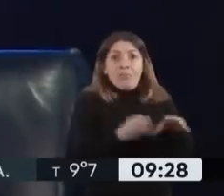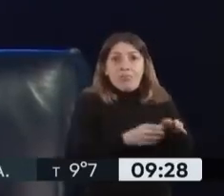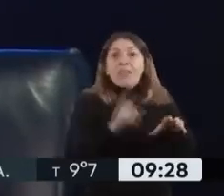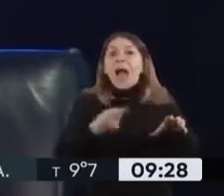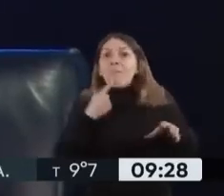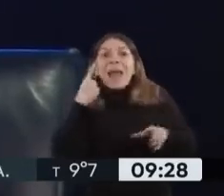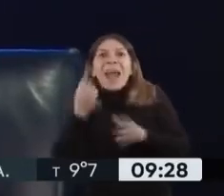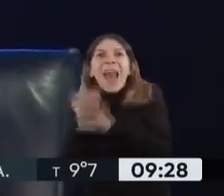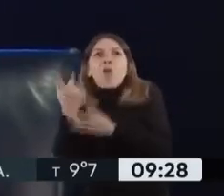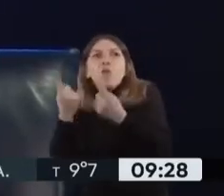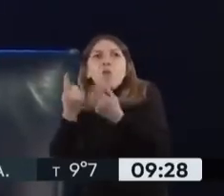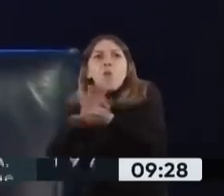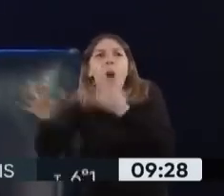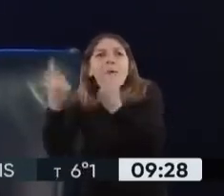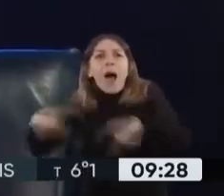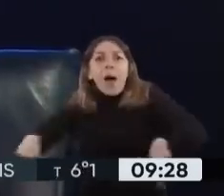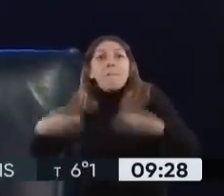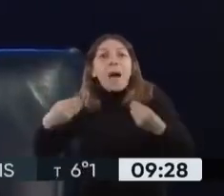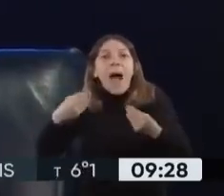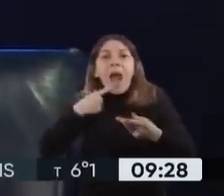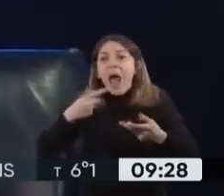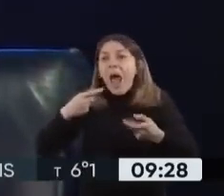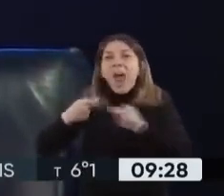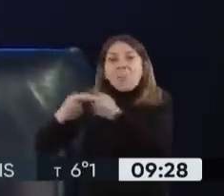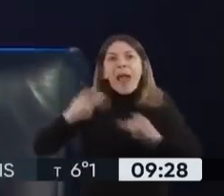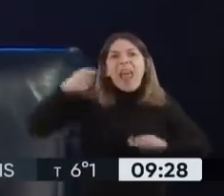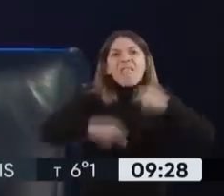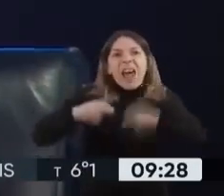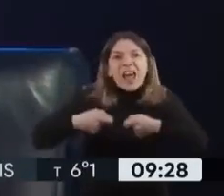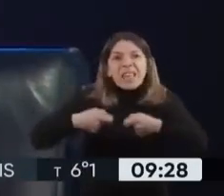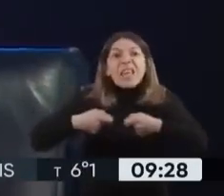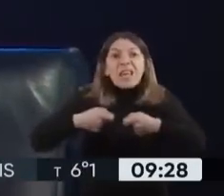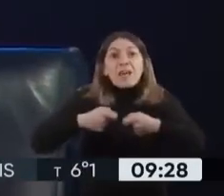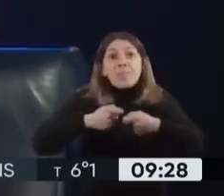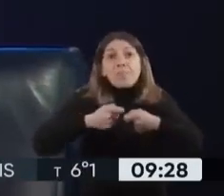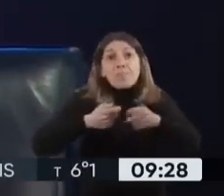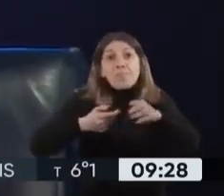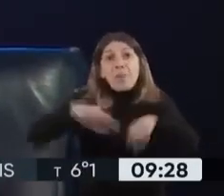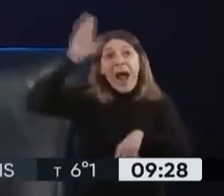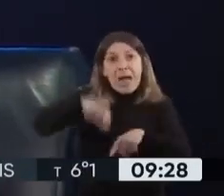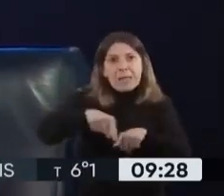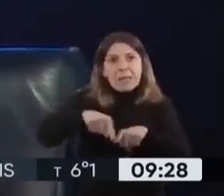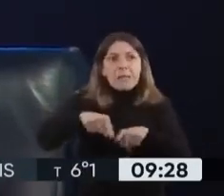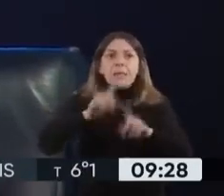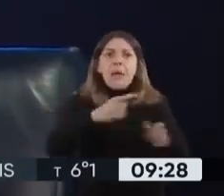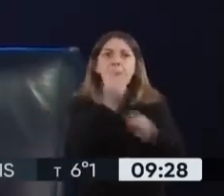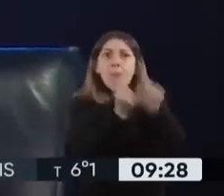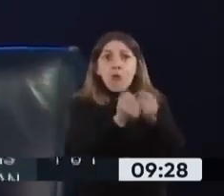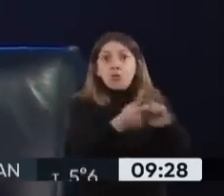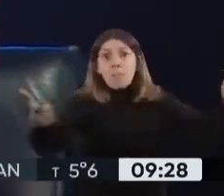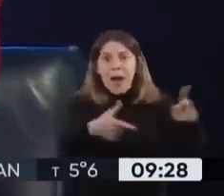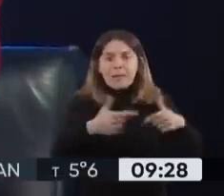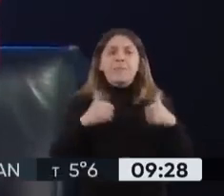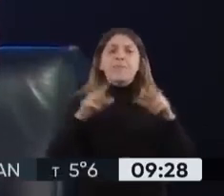posibiliten que la cartera de inversiones sea mayor y que tenga garantía en materia en materia de rendimiento respecto